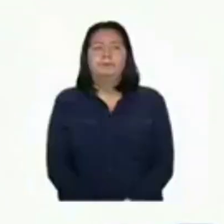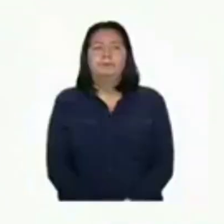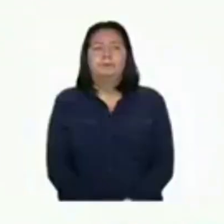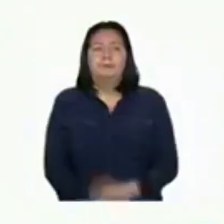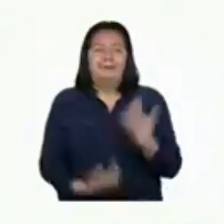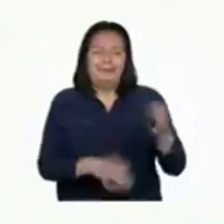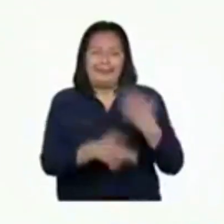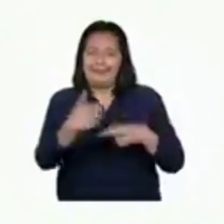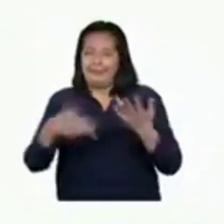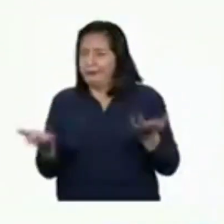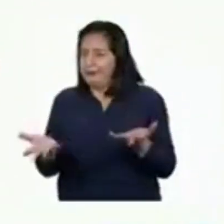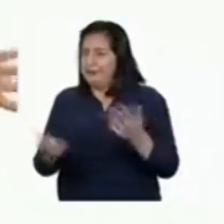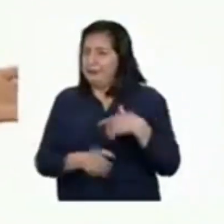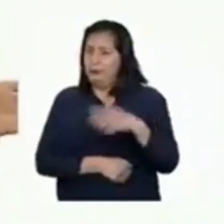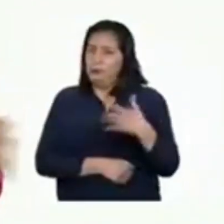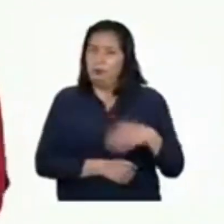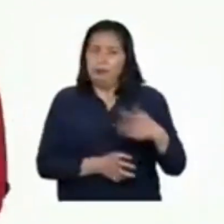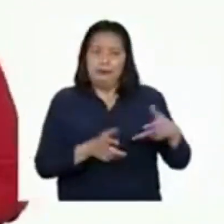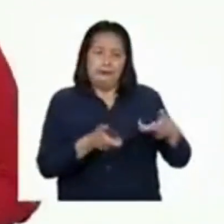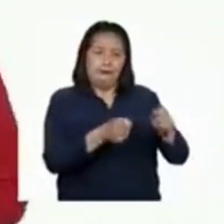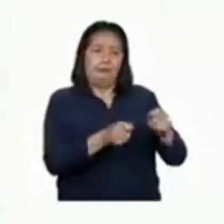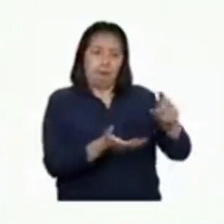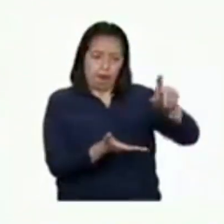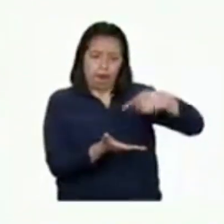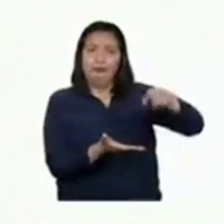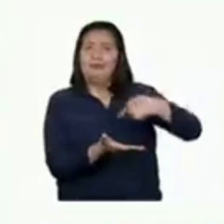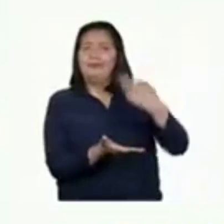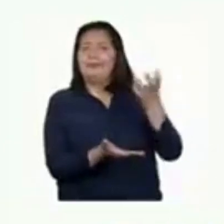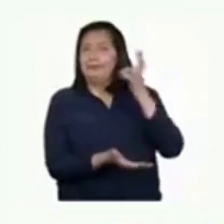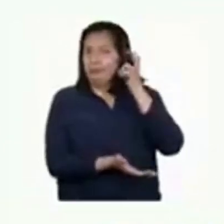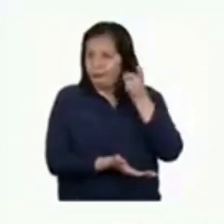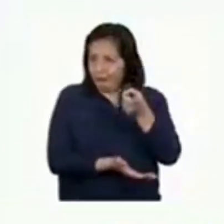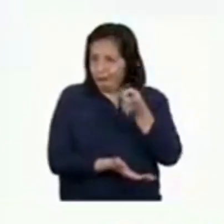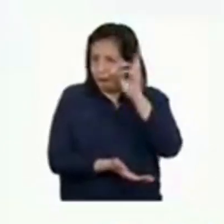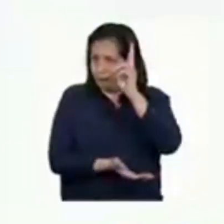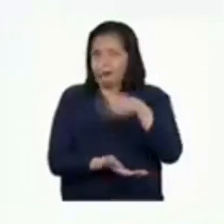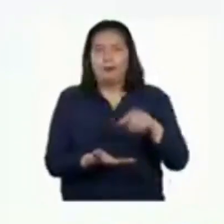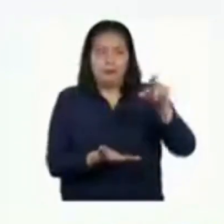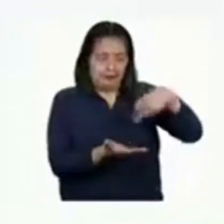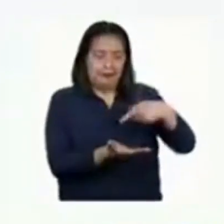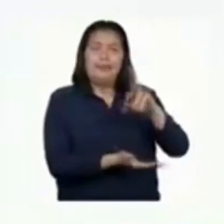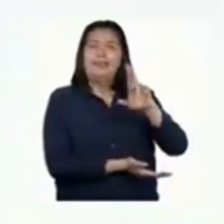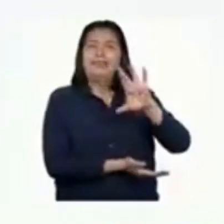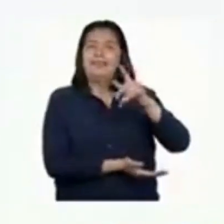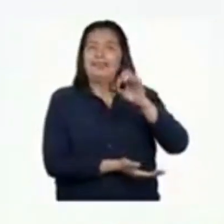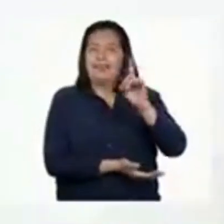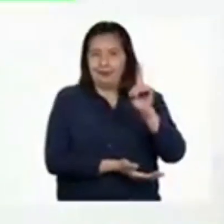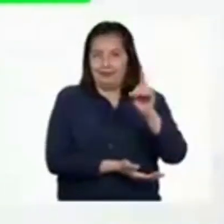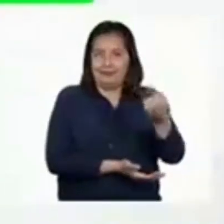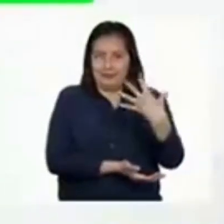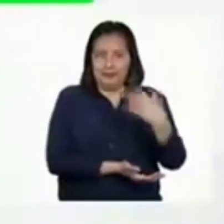Ya regresamos aquí en el programa. Bueno, durante la pausa hemos recibido 2 mensajes de audio, profesor. Este mensaje es de Richard y nos dice: